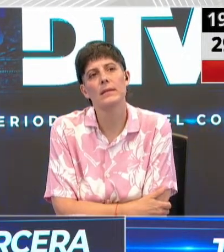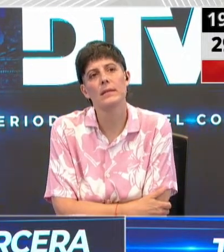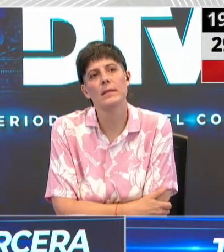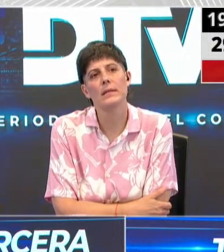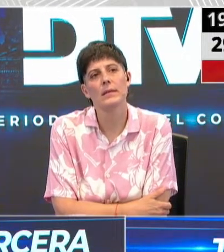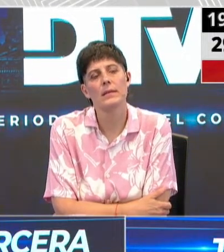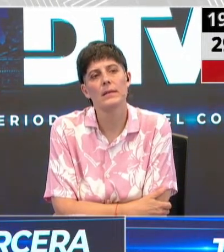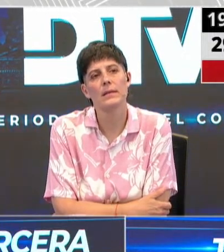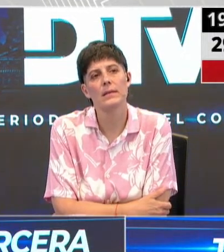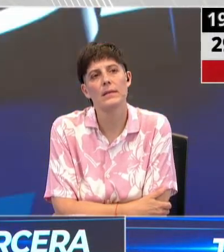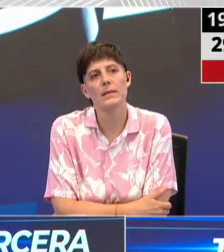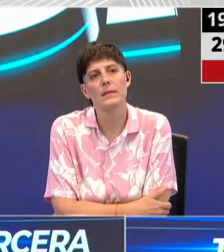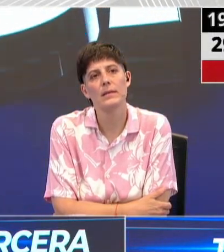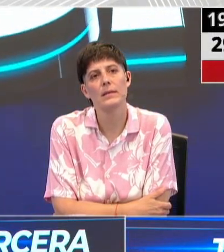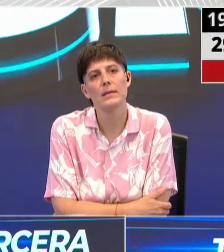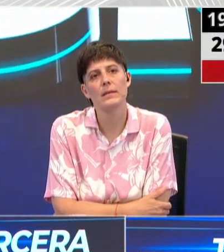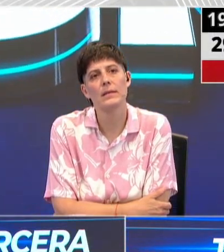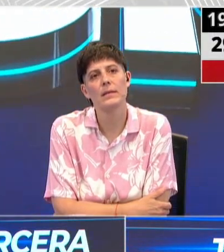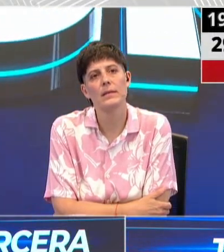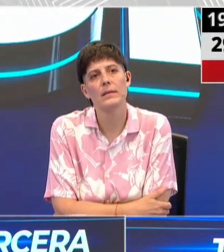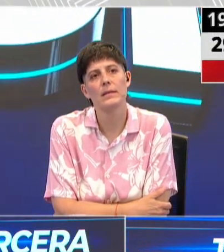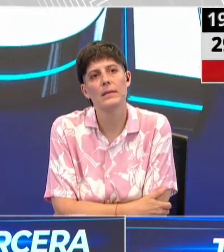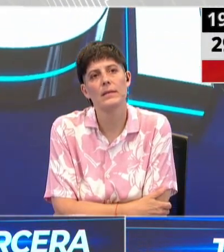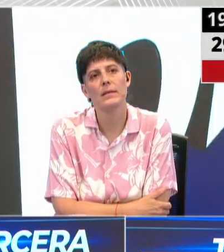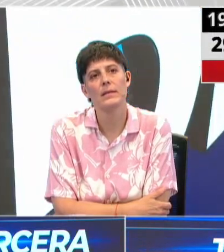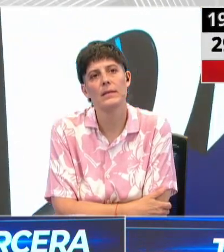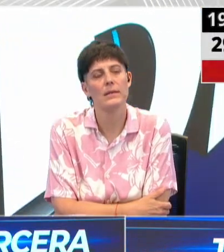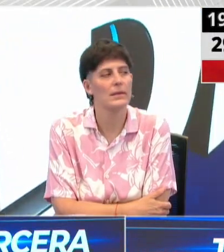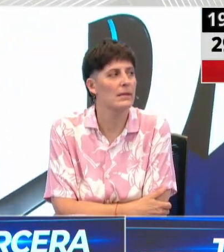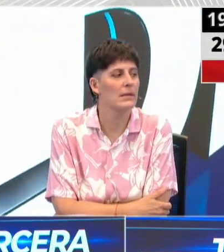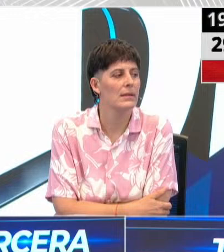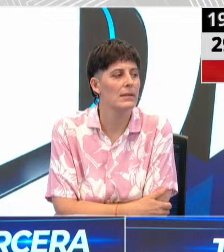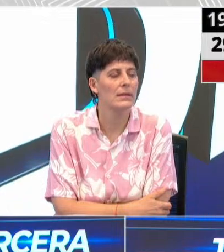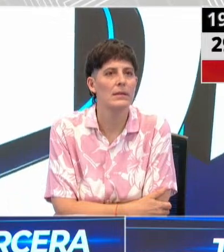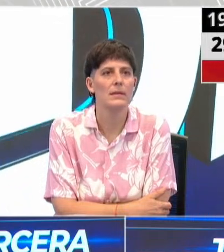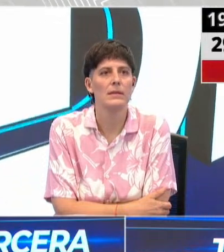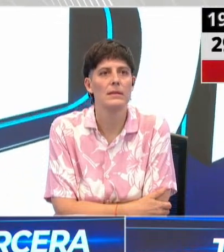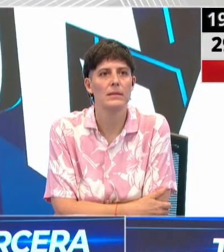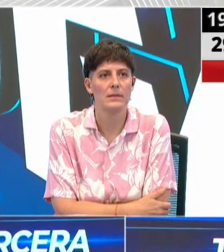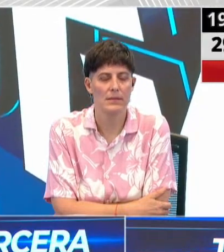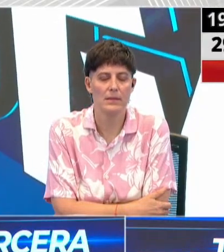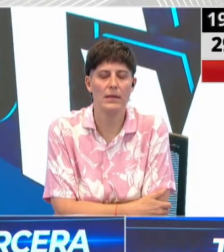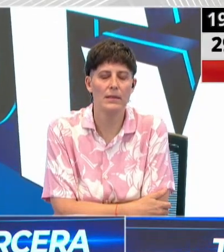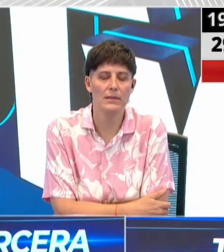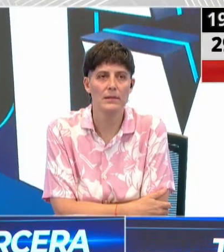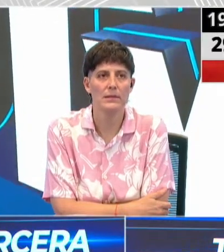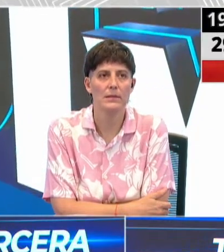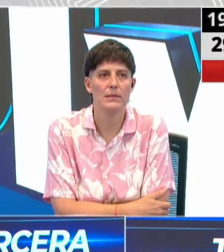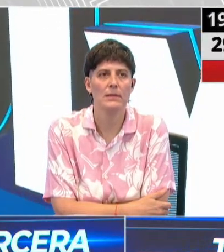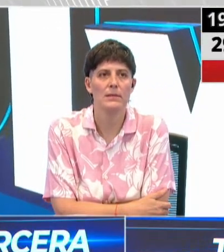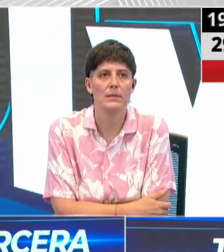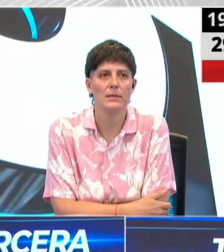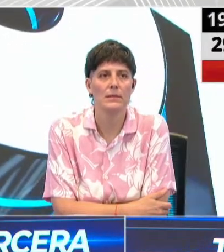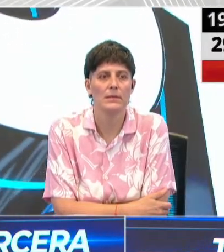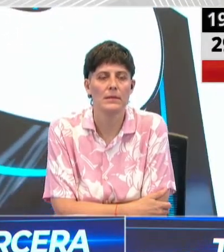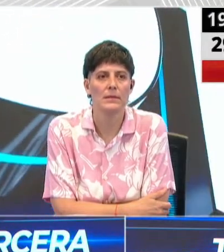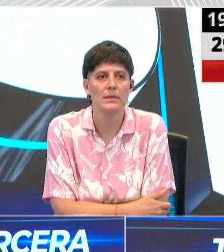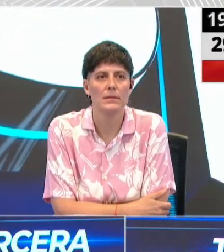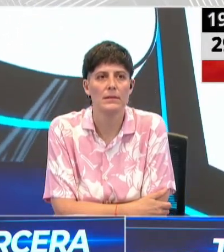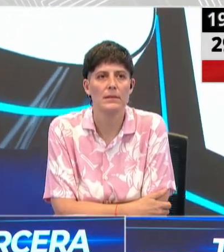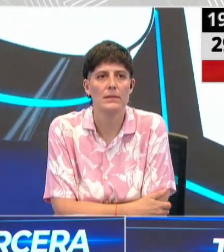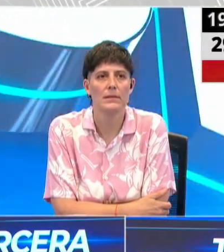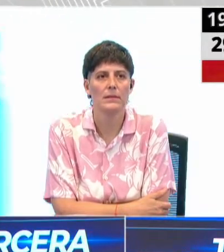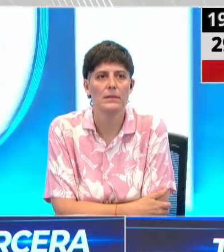hacemos por darles un ejemplo, hacemos una rememoración del éxodo jujeño y se hace con una expresión